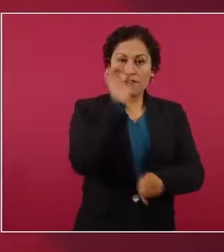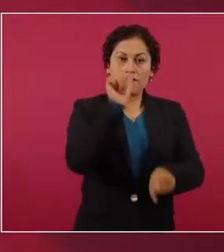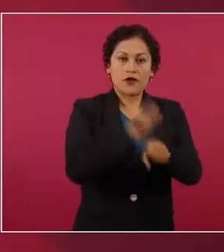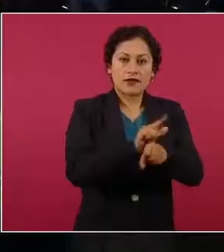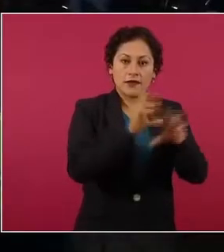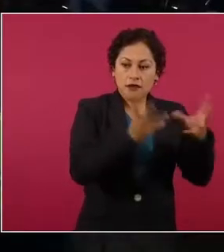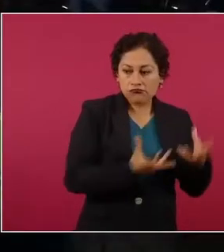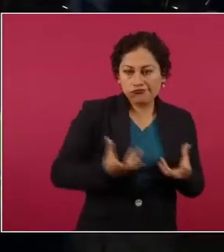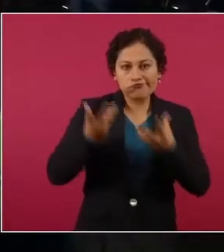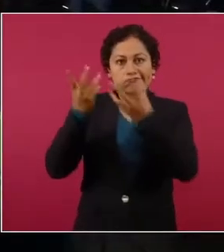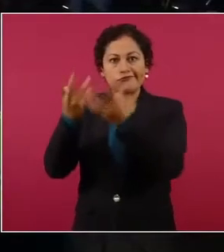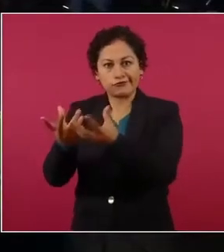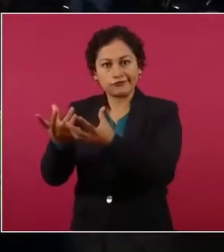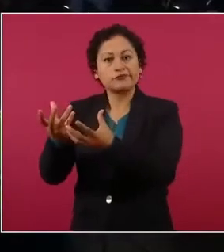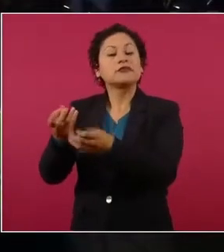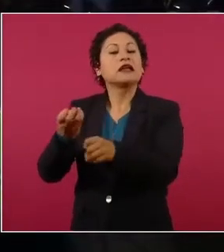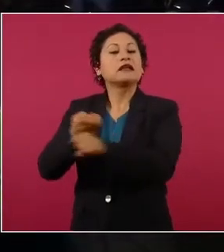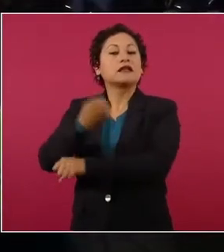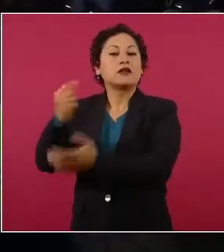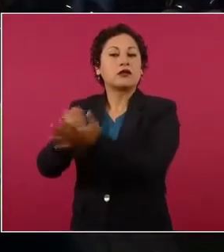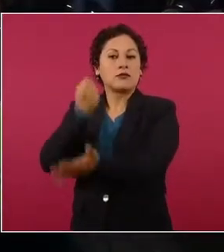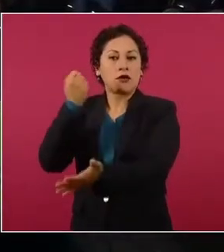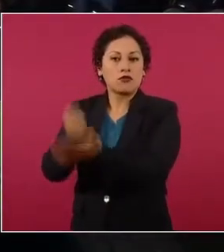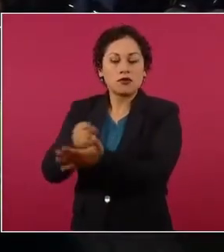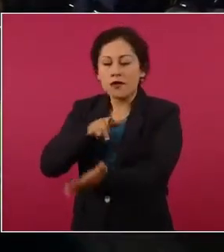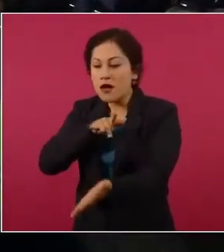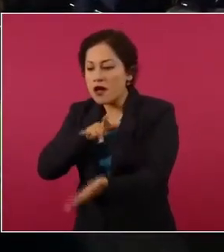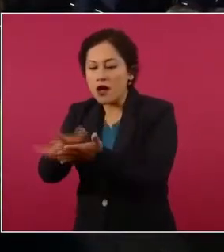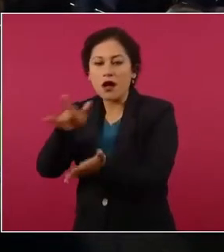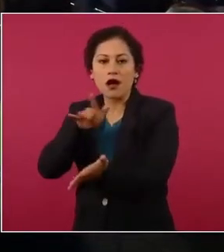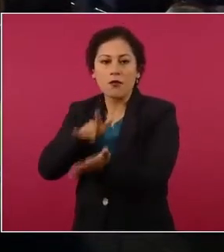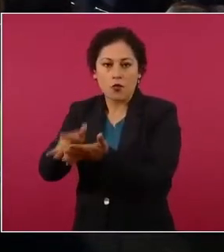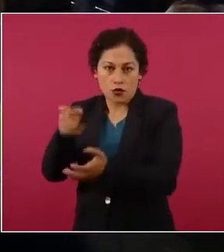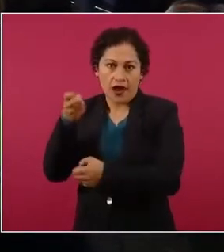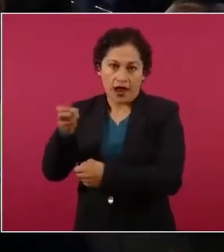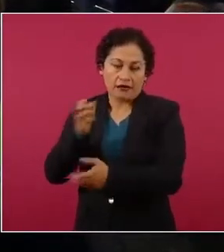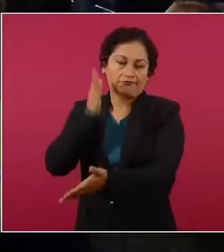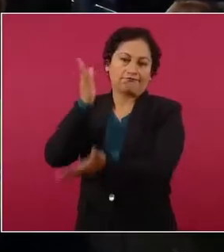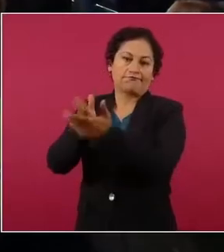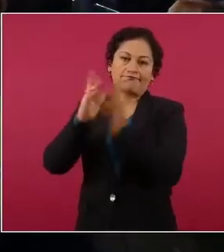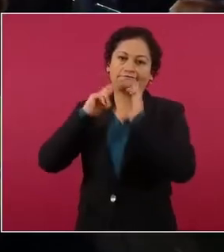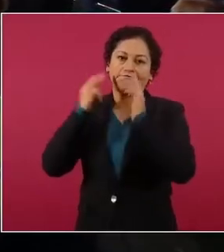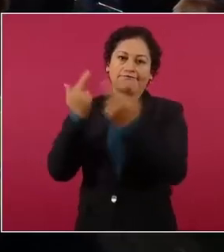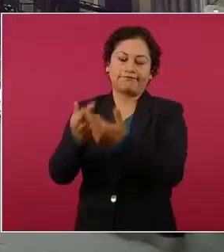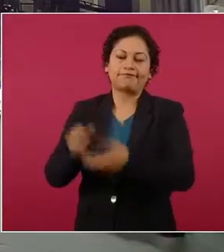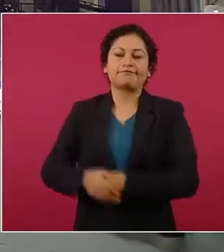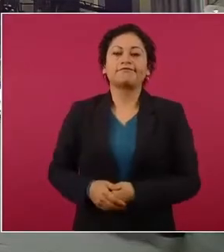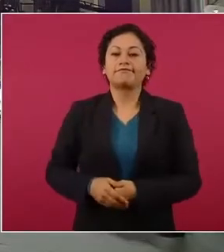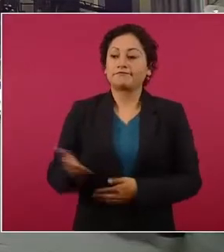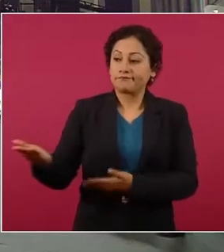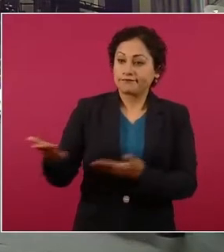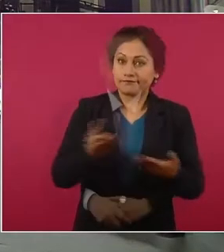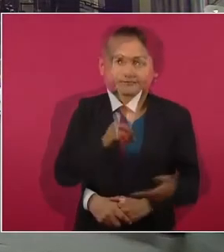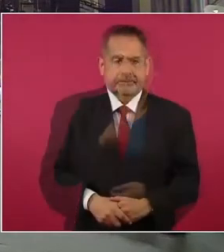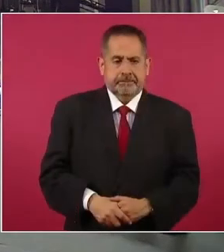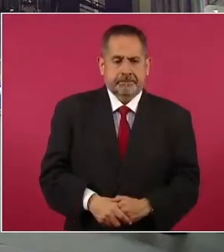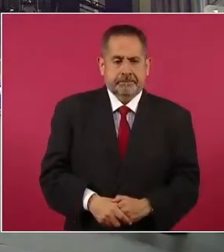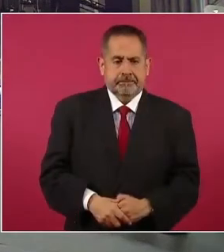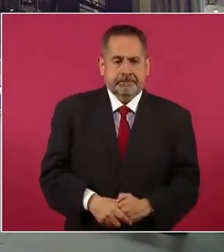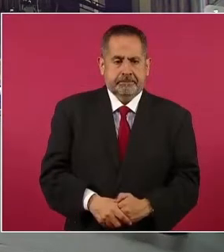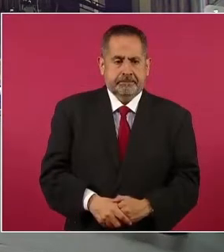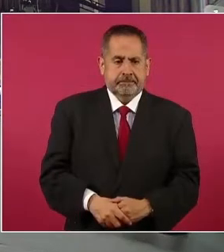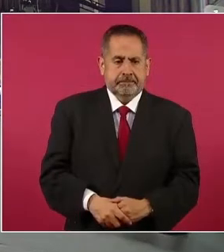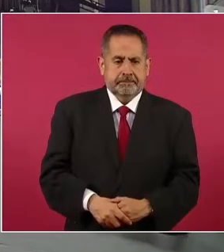de apoyo al pueblo de Tamaulipas. Entonces, comenzamos con el doctor Alcocer.